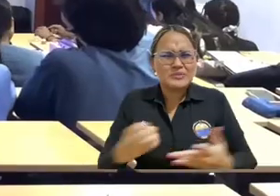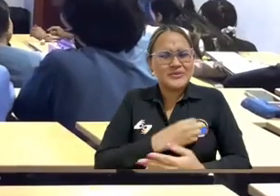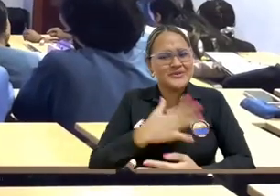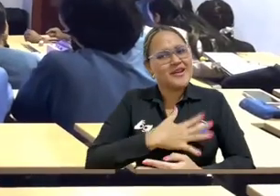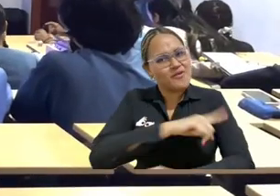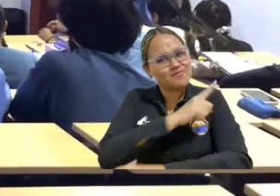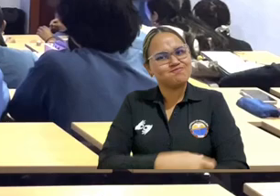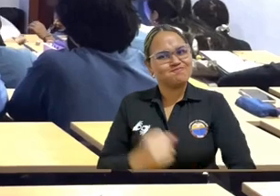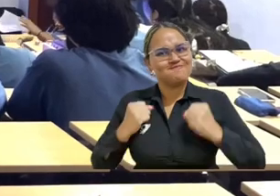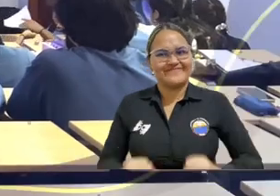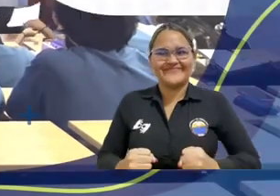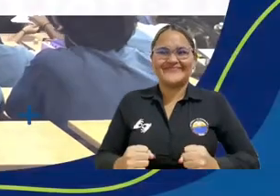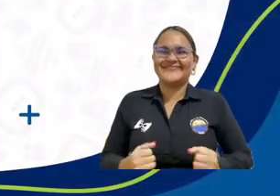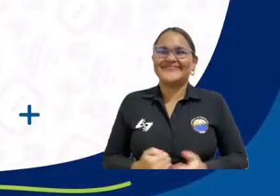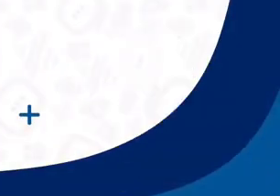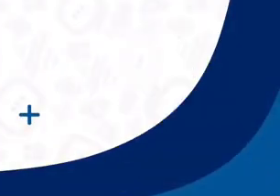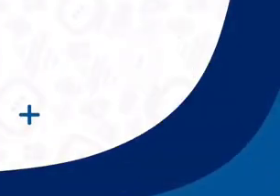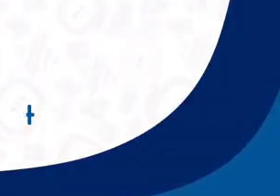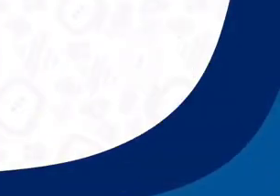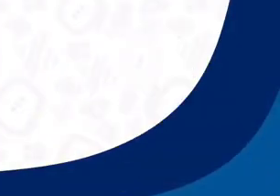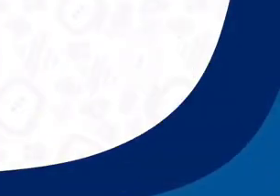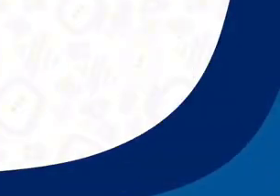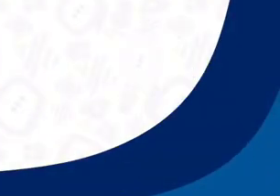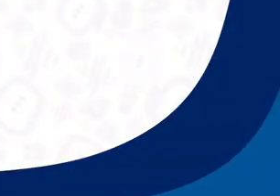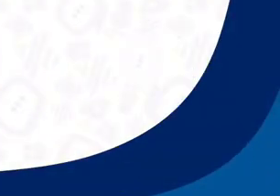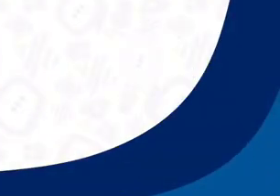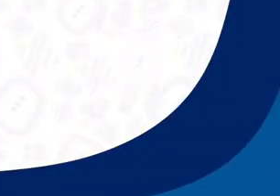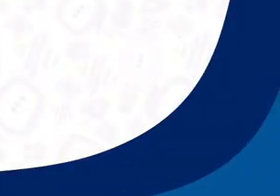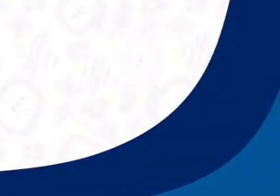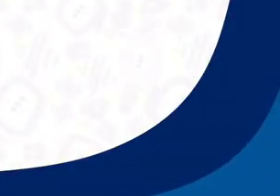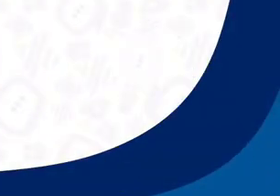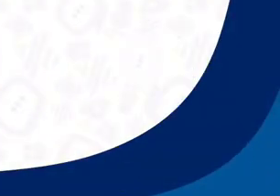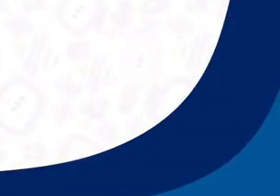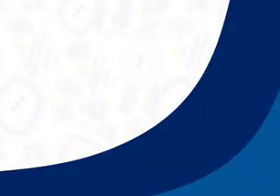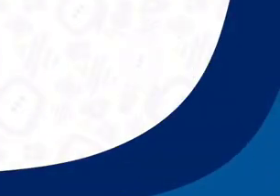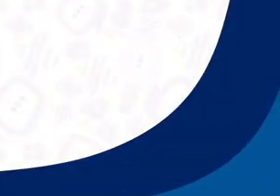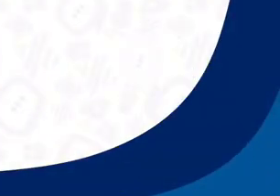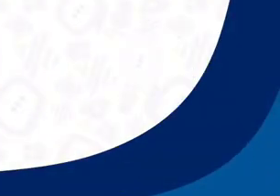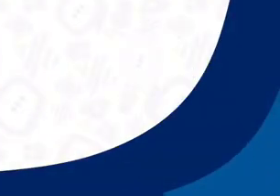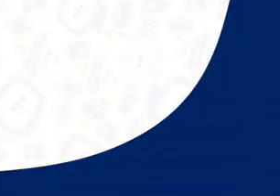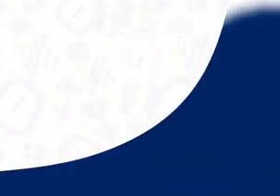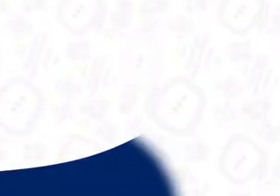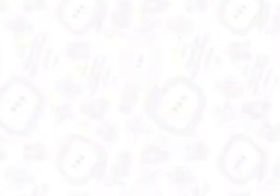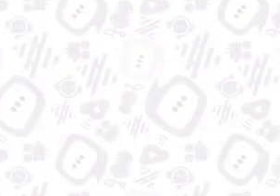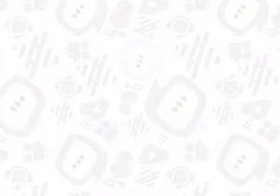las oportunidades que nos da la vida. Aún más incluyente e innovadora.